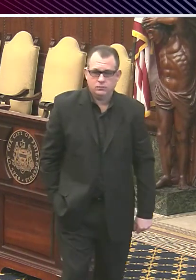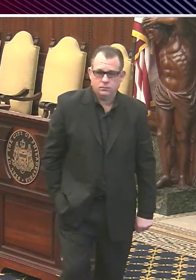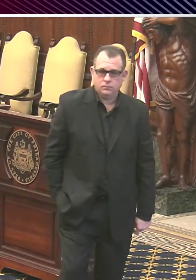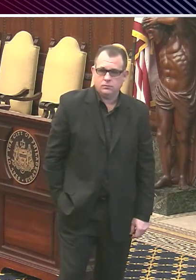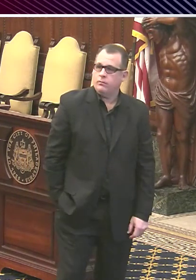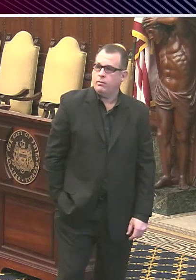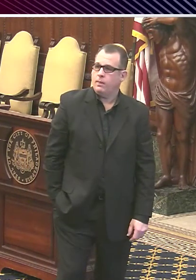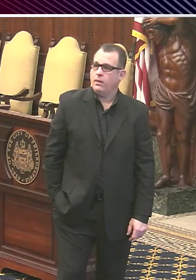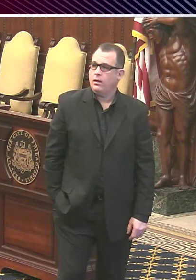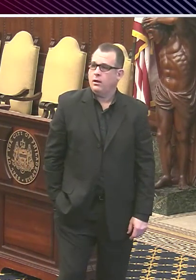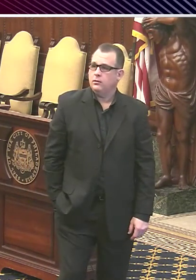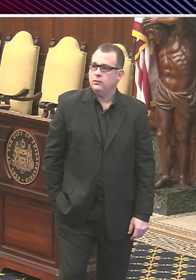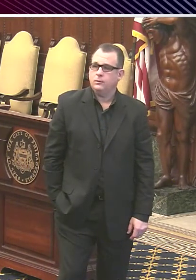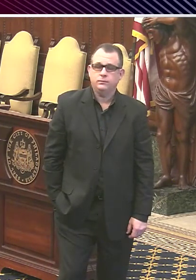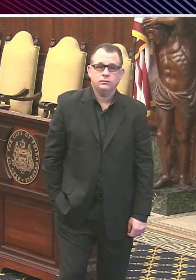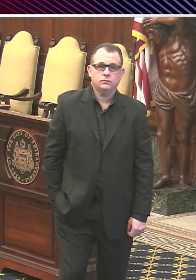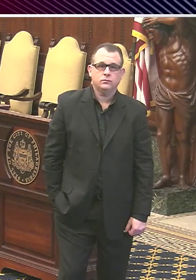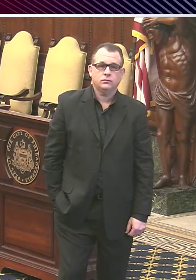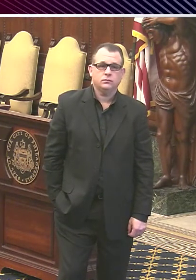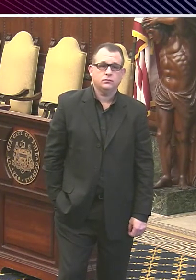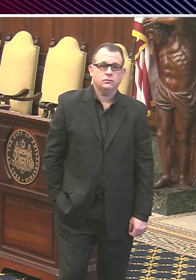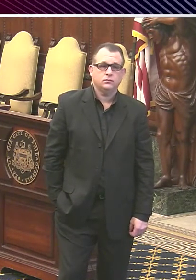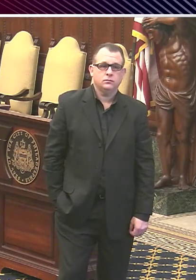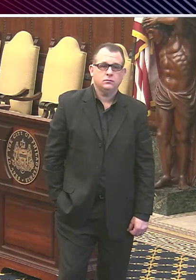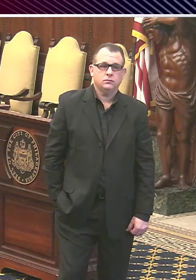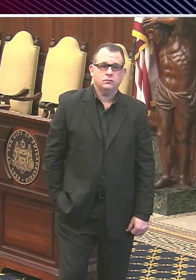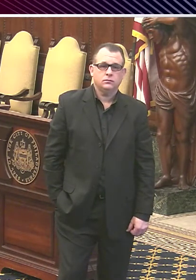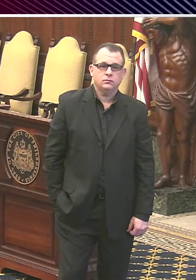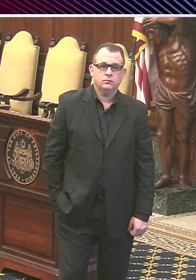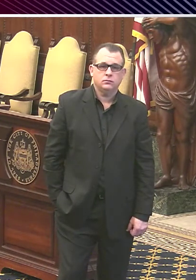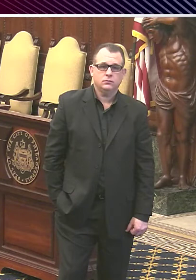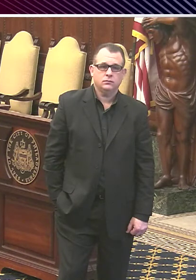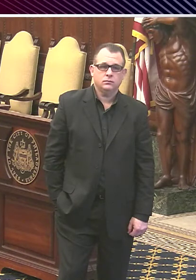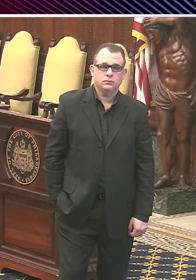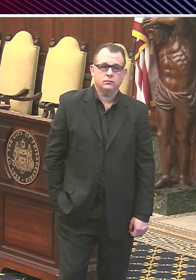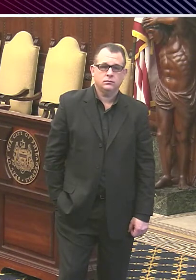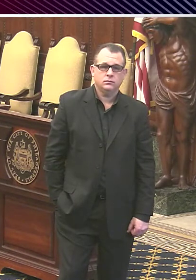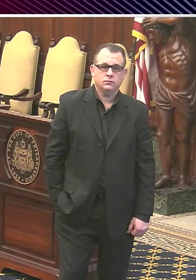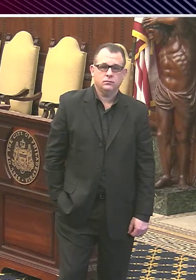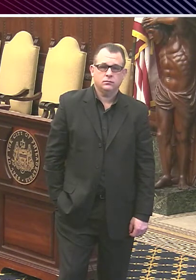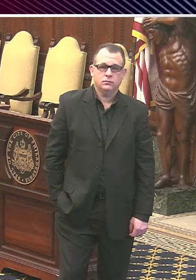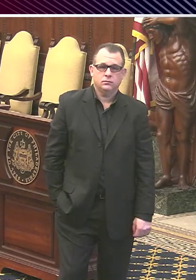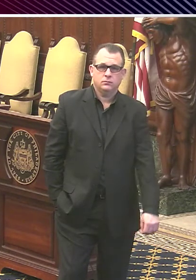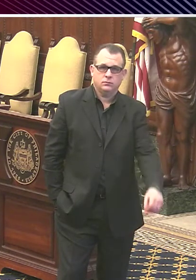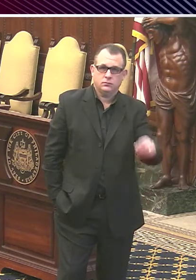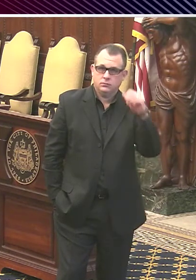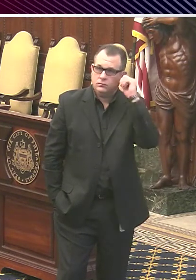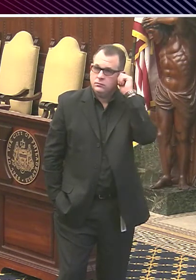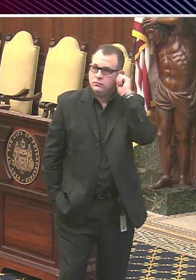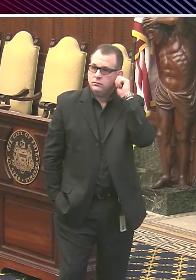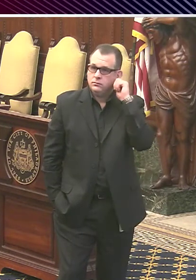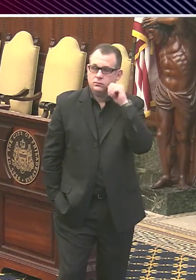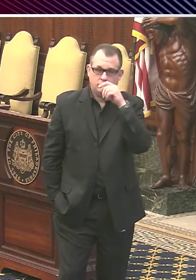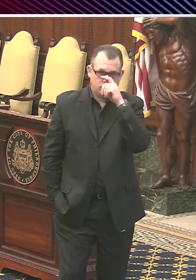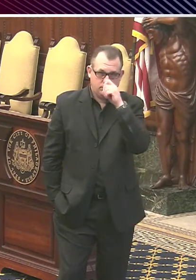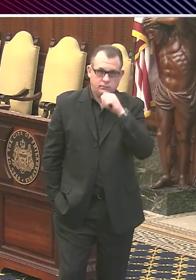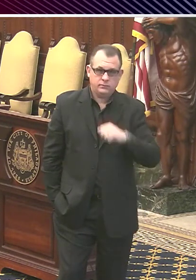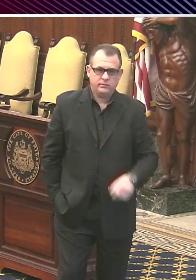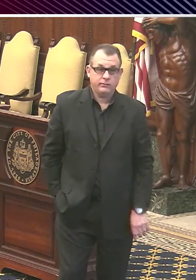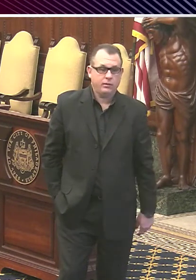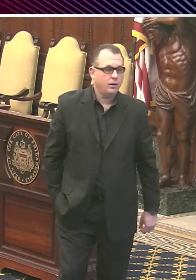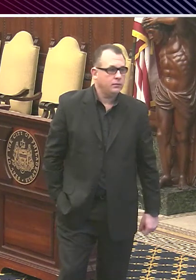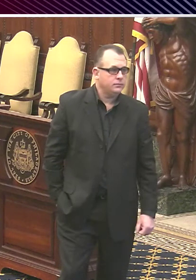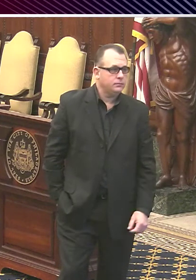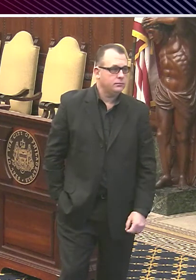en español y tenemos canales de distribución que incluyen la prensa escrita, además de los esfuerzos comunitarios de las